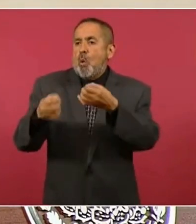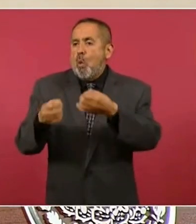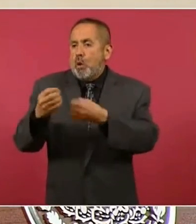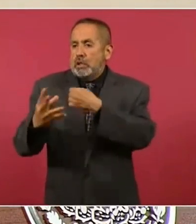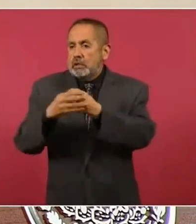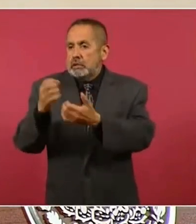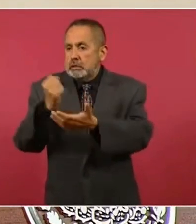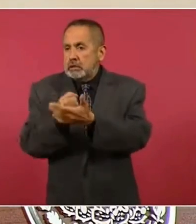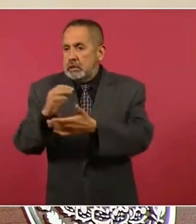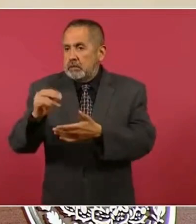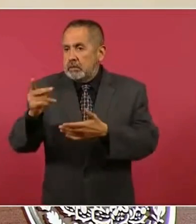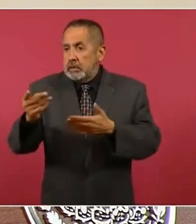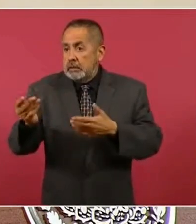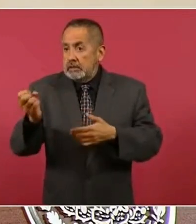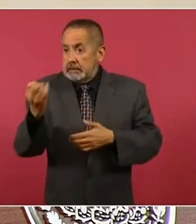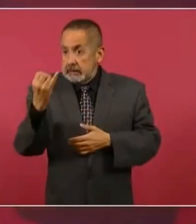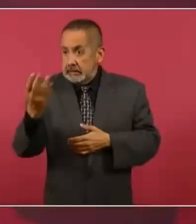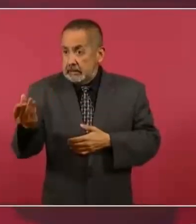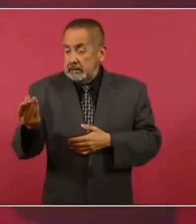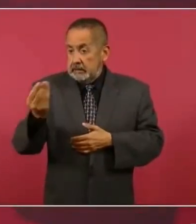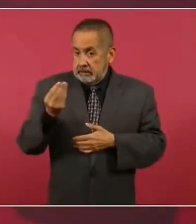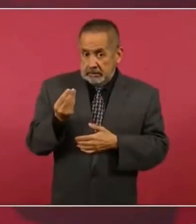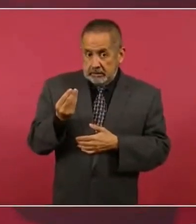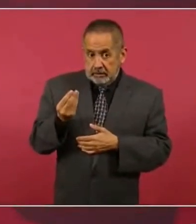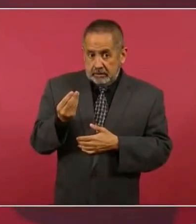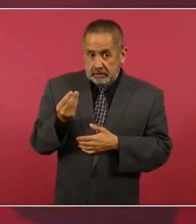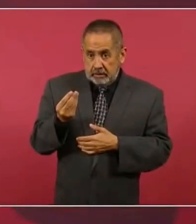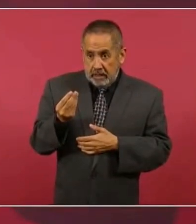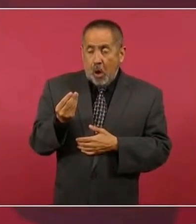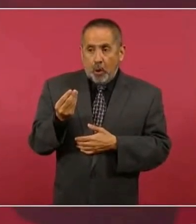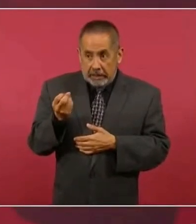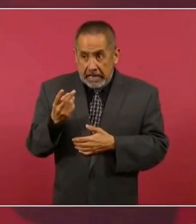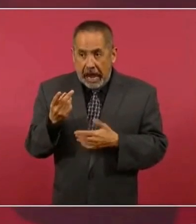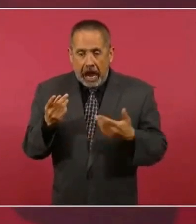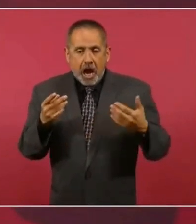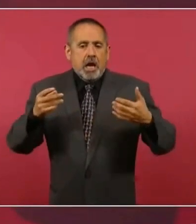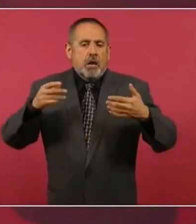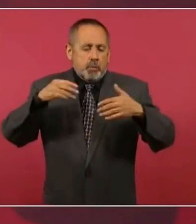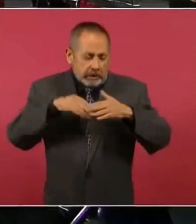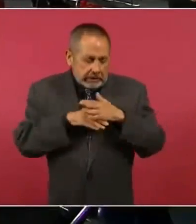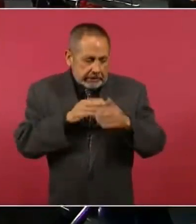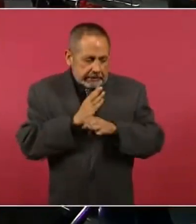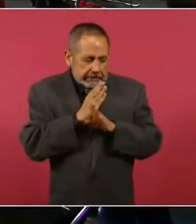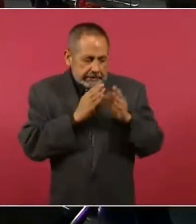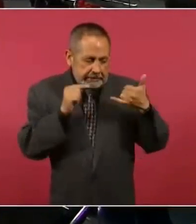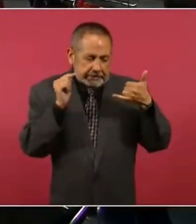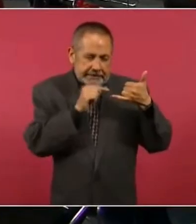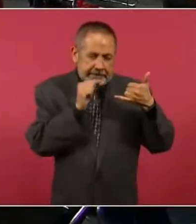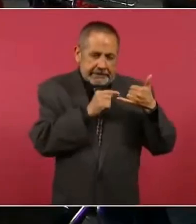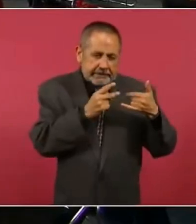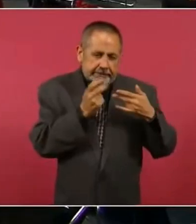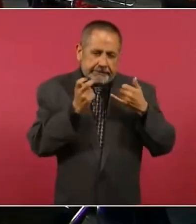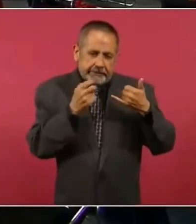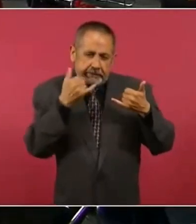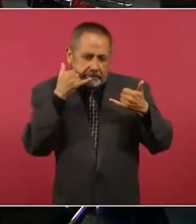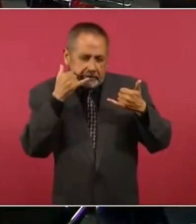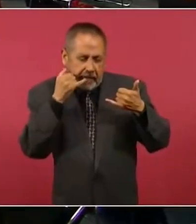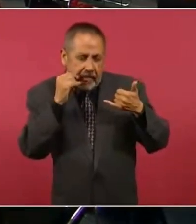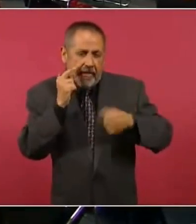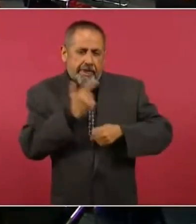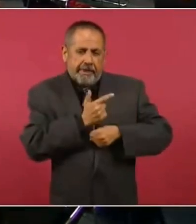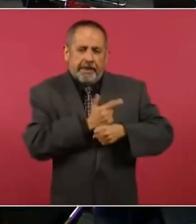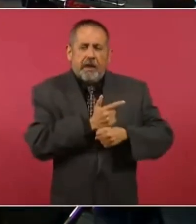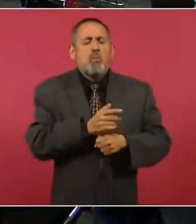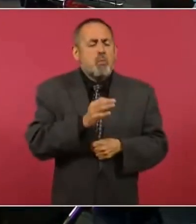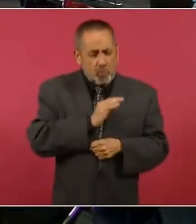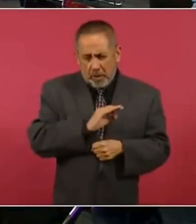autorización, Ministerio Público solicita que se le autorice al centro de inteligencia que puede